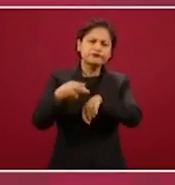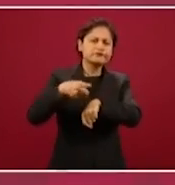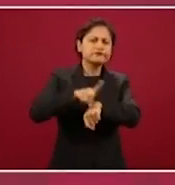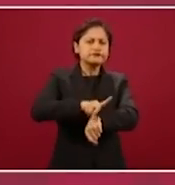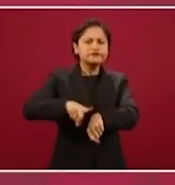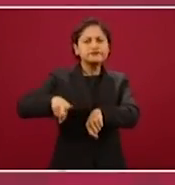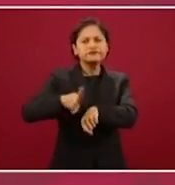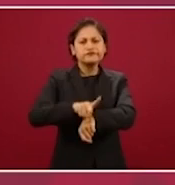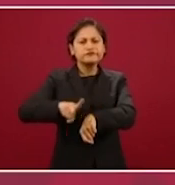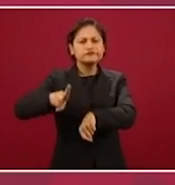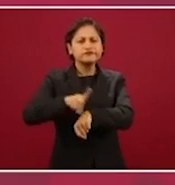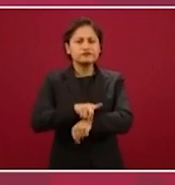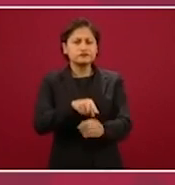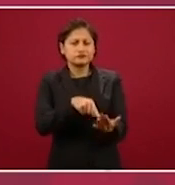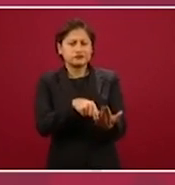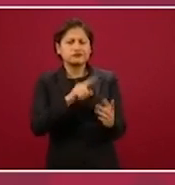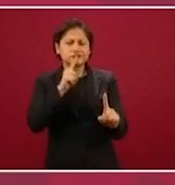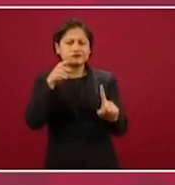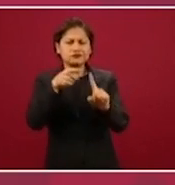¿qué objetividad puede tener?